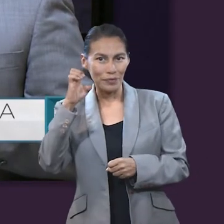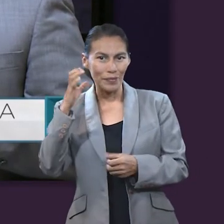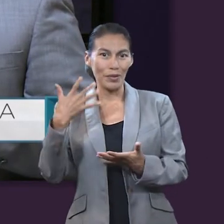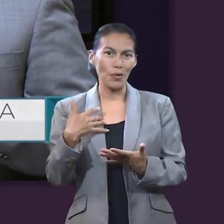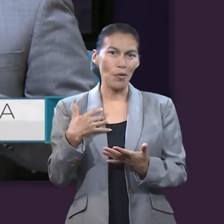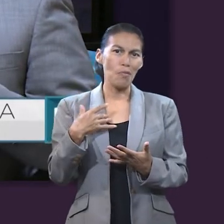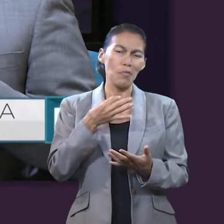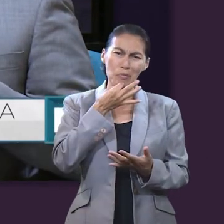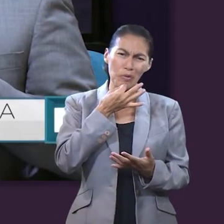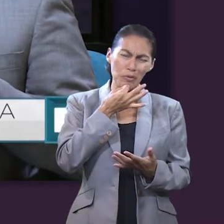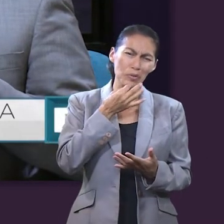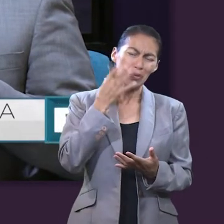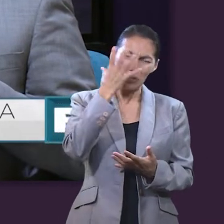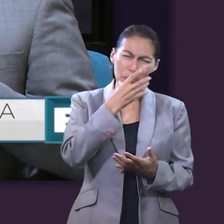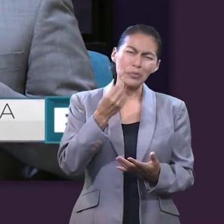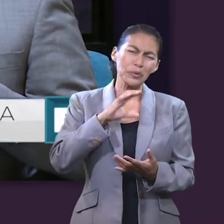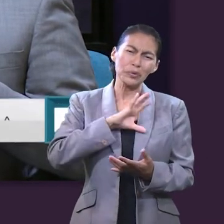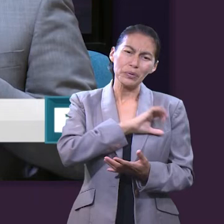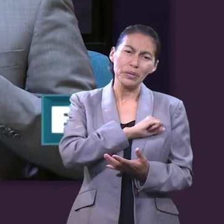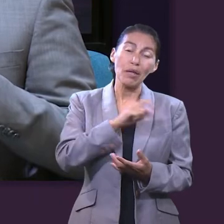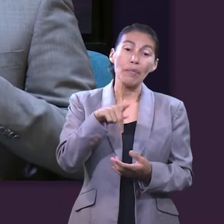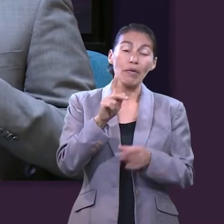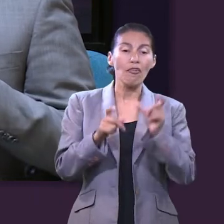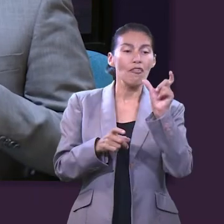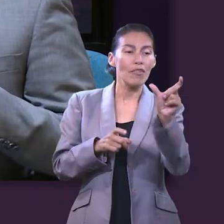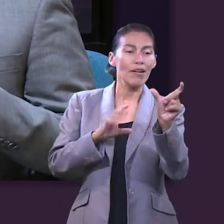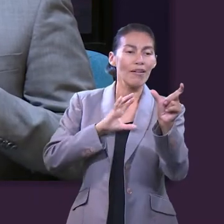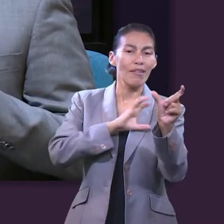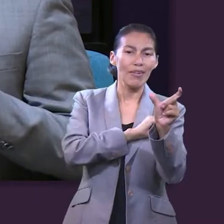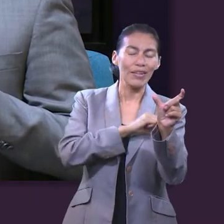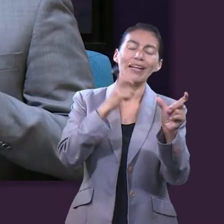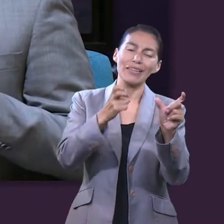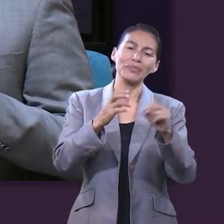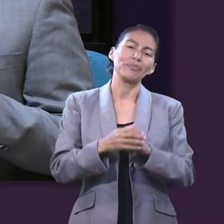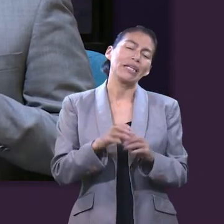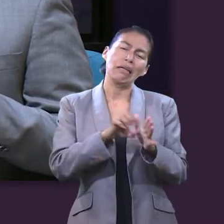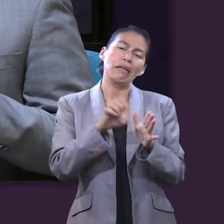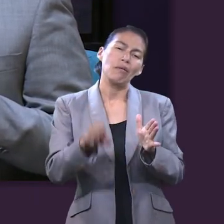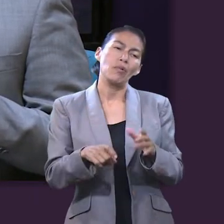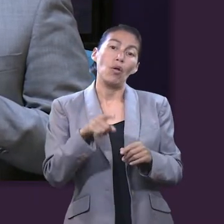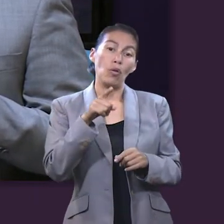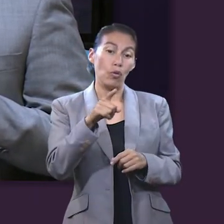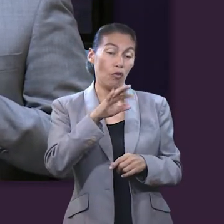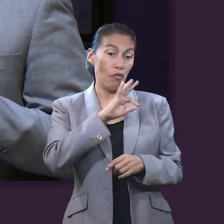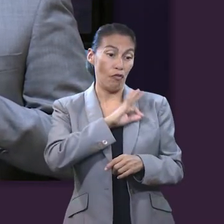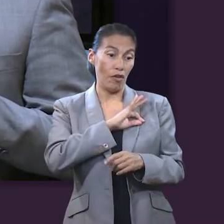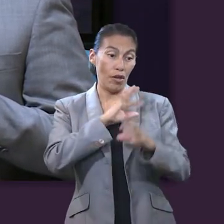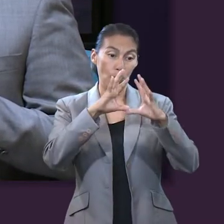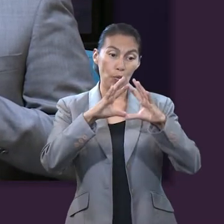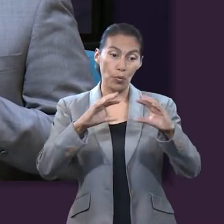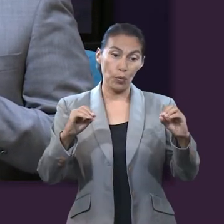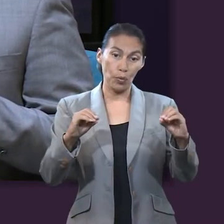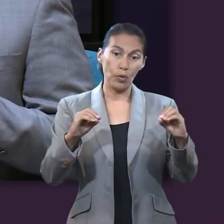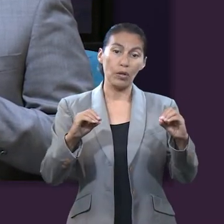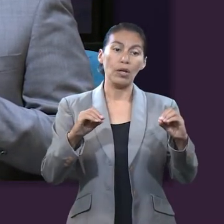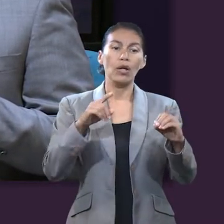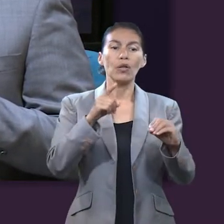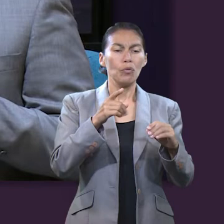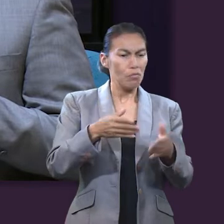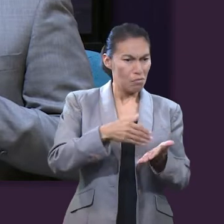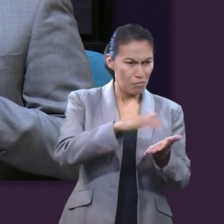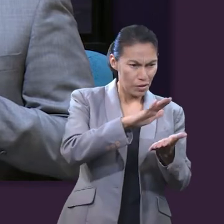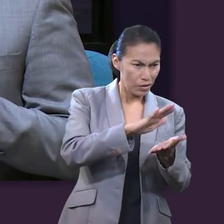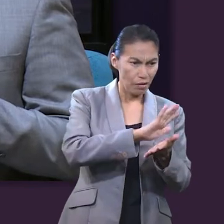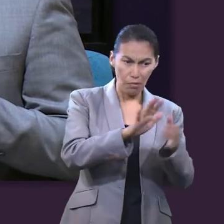más que eso son frases favoritas. Por ejemplo, tu fe te ha sanado, vete y no peques más